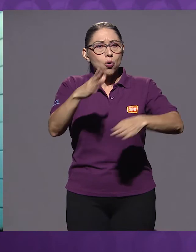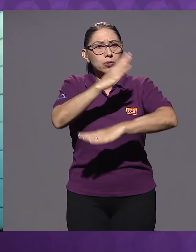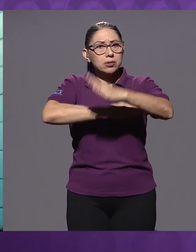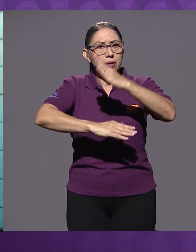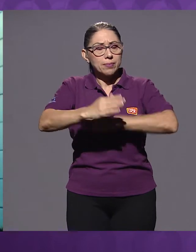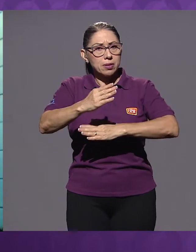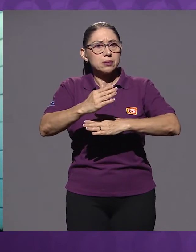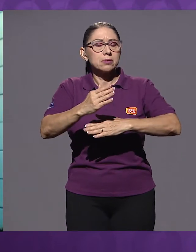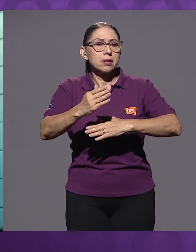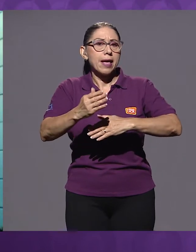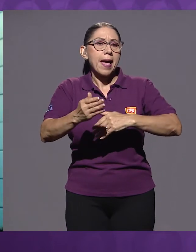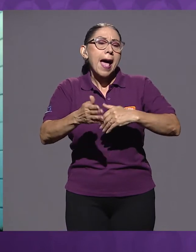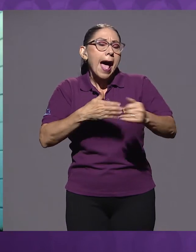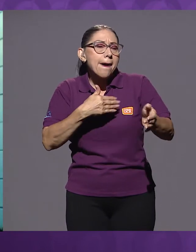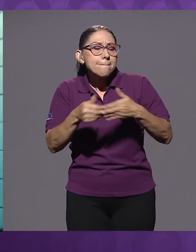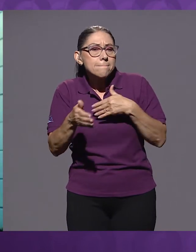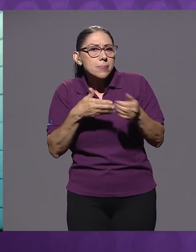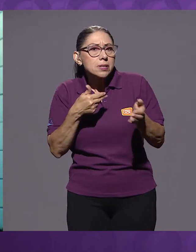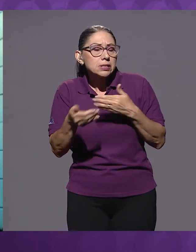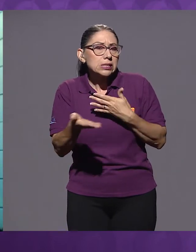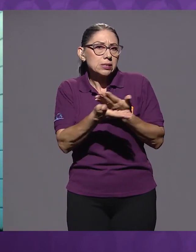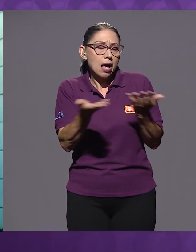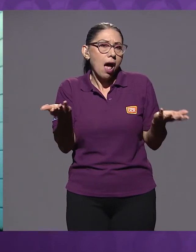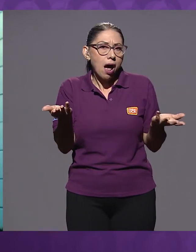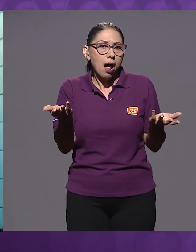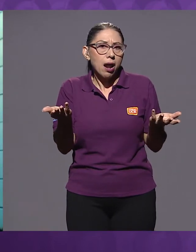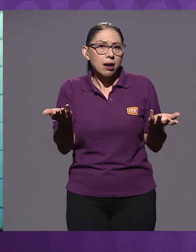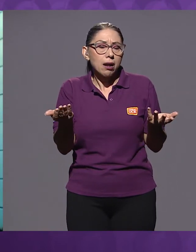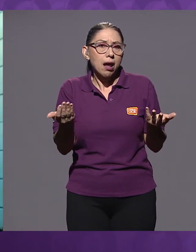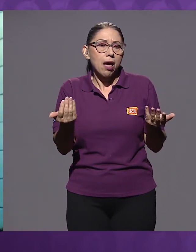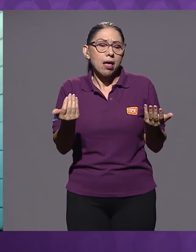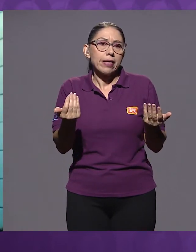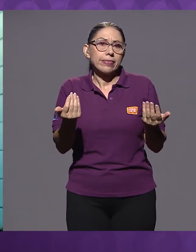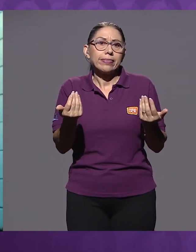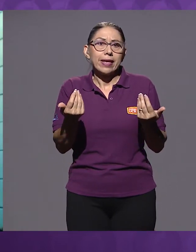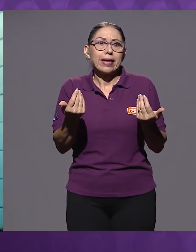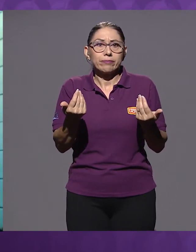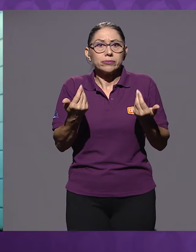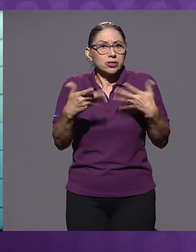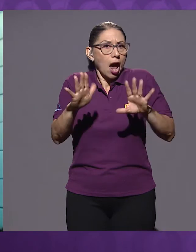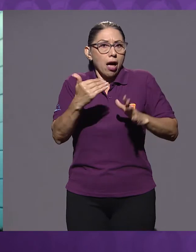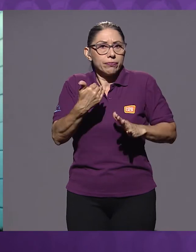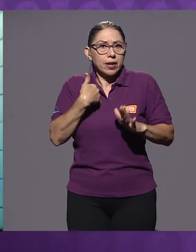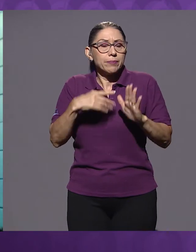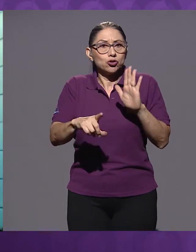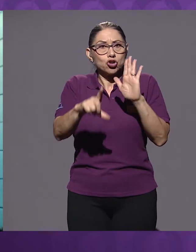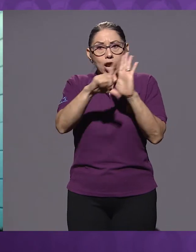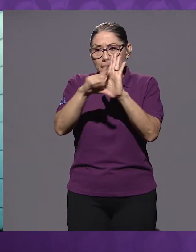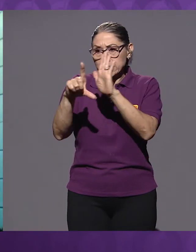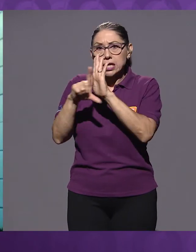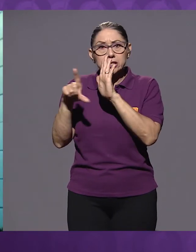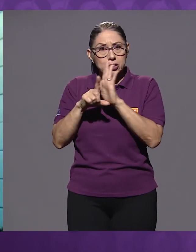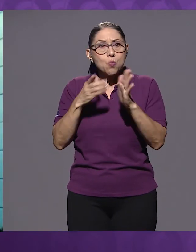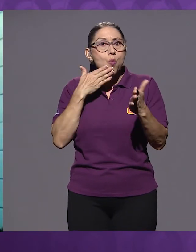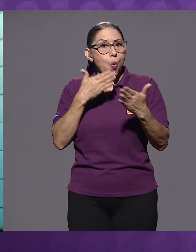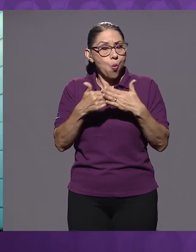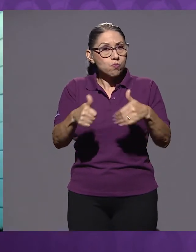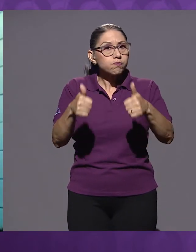a pesar de que se cuenta con algunas leyes que sean muy